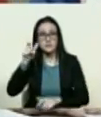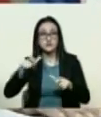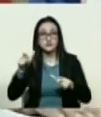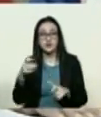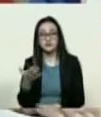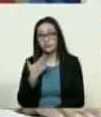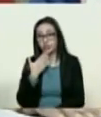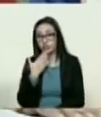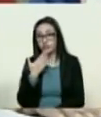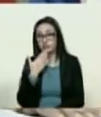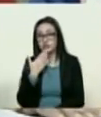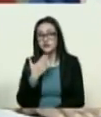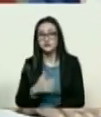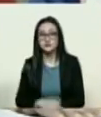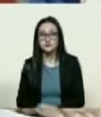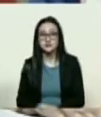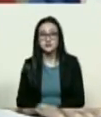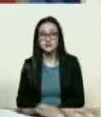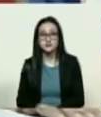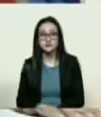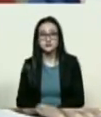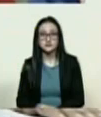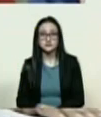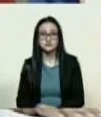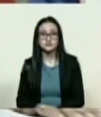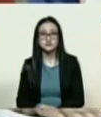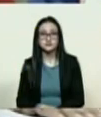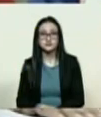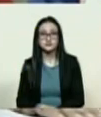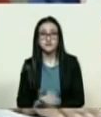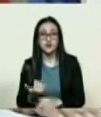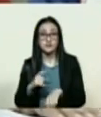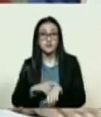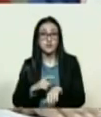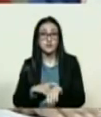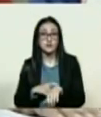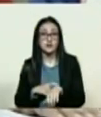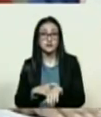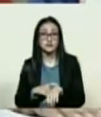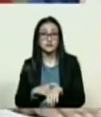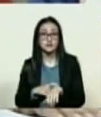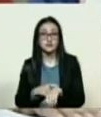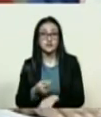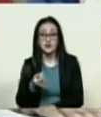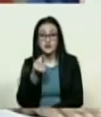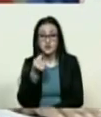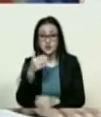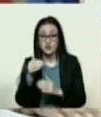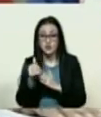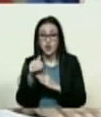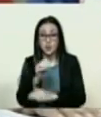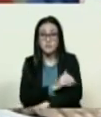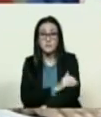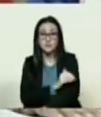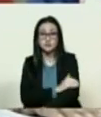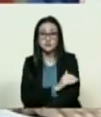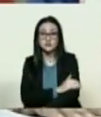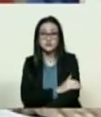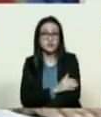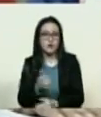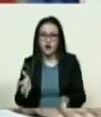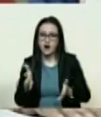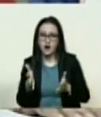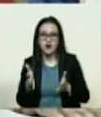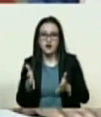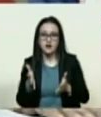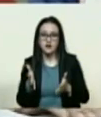oficio, que en este momento nadie, ningún dirigente opositor, sería capaz de ganarle unas